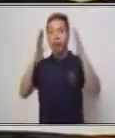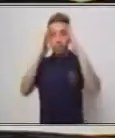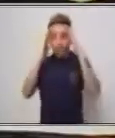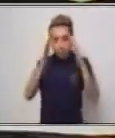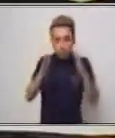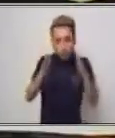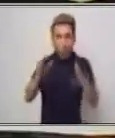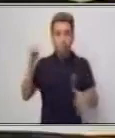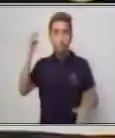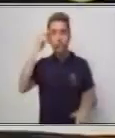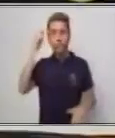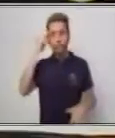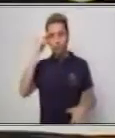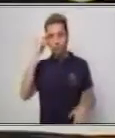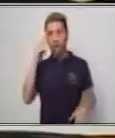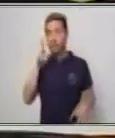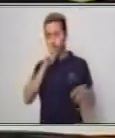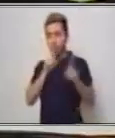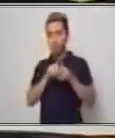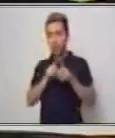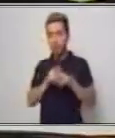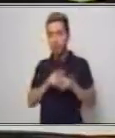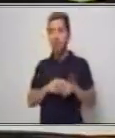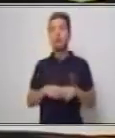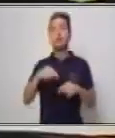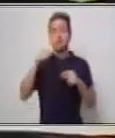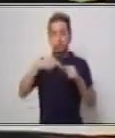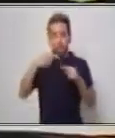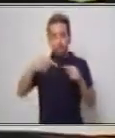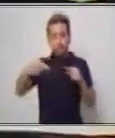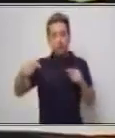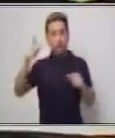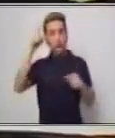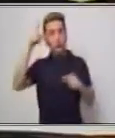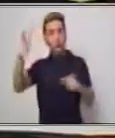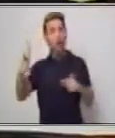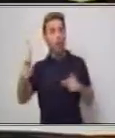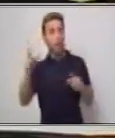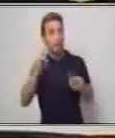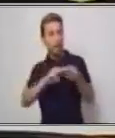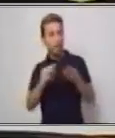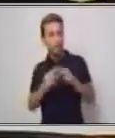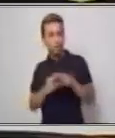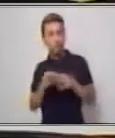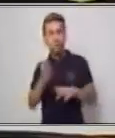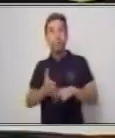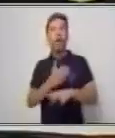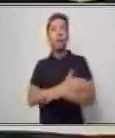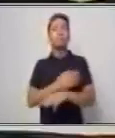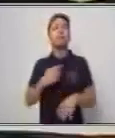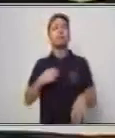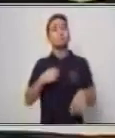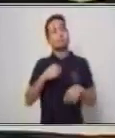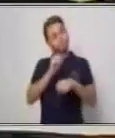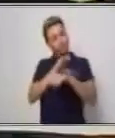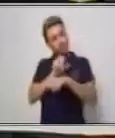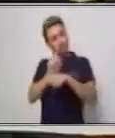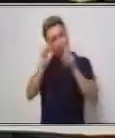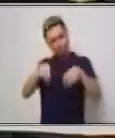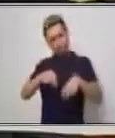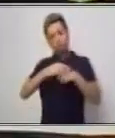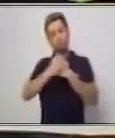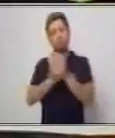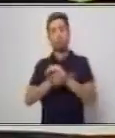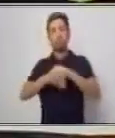memoria. Series de lógica matemática. Antes de empezar, te recomiendo que te laves tus manos constantemente con agua y